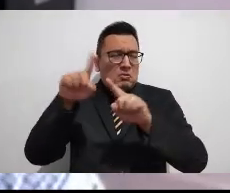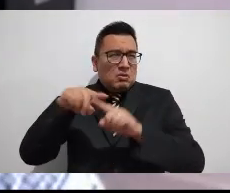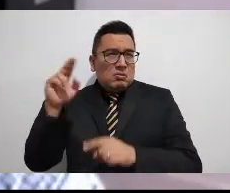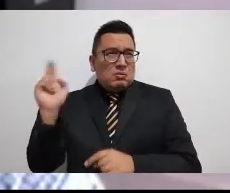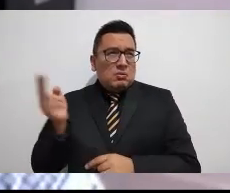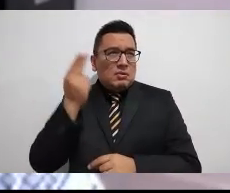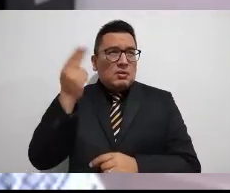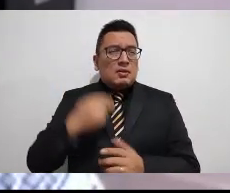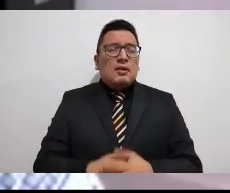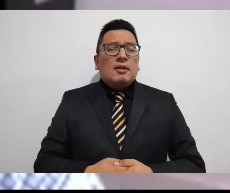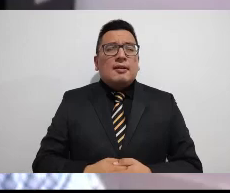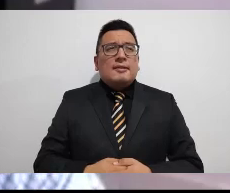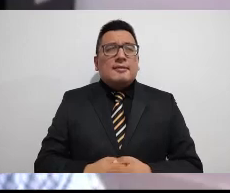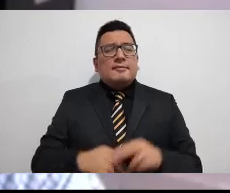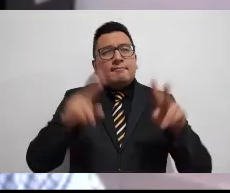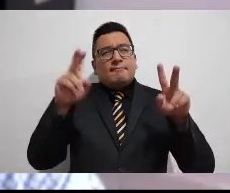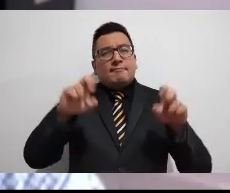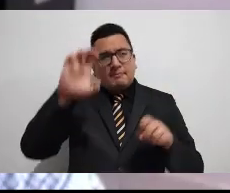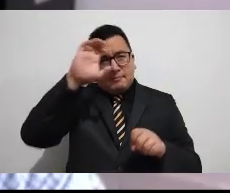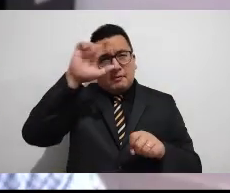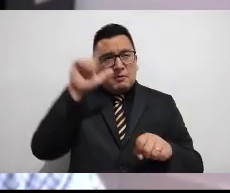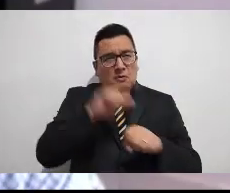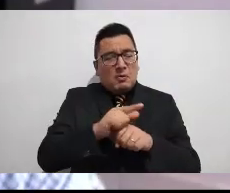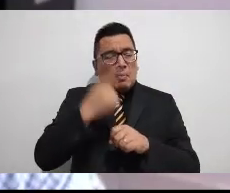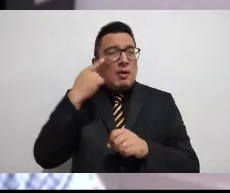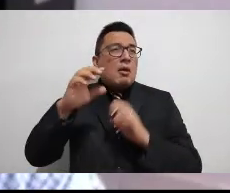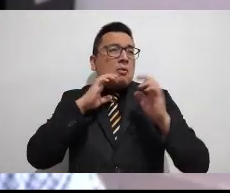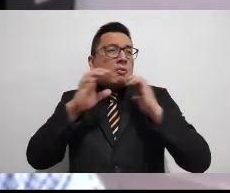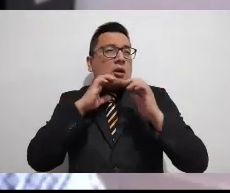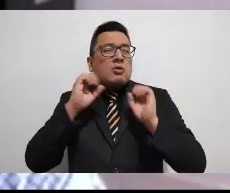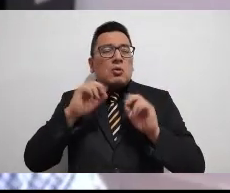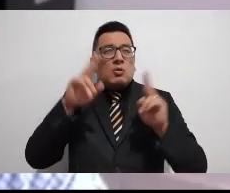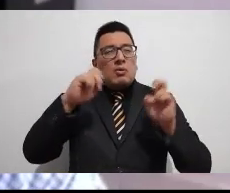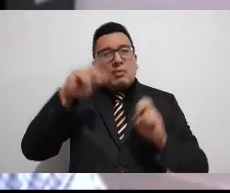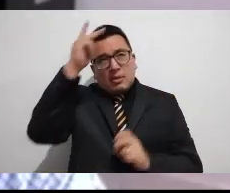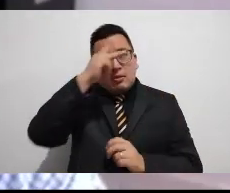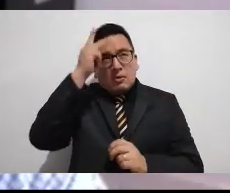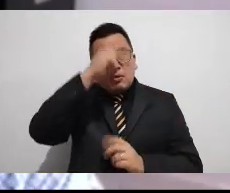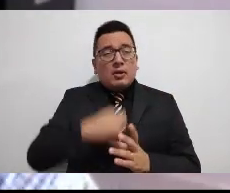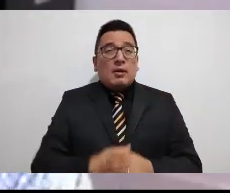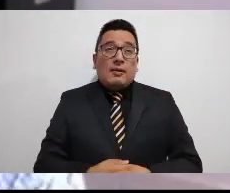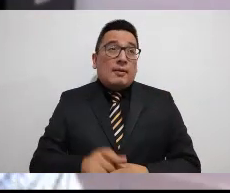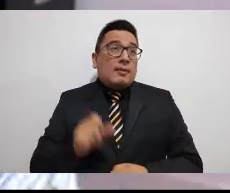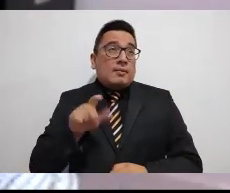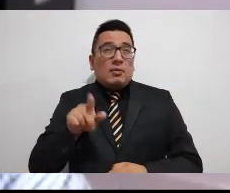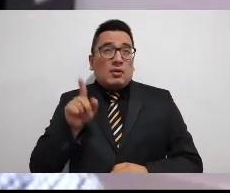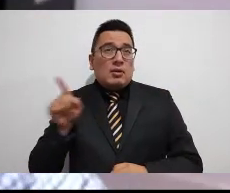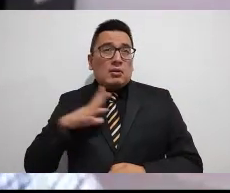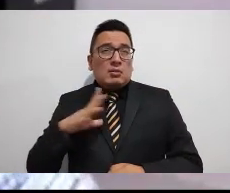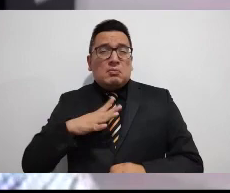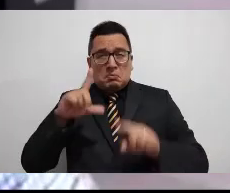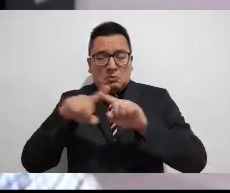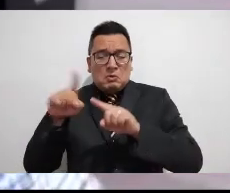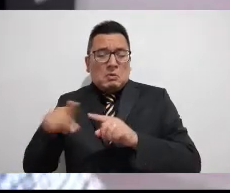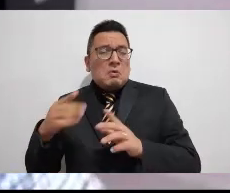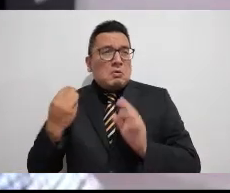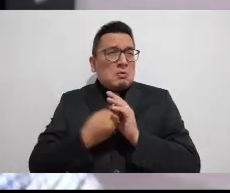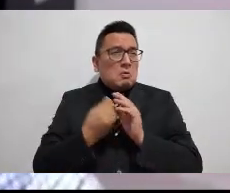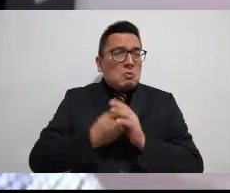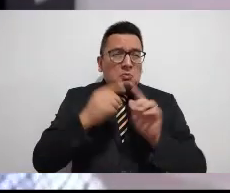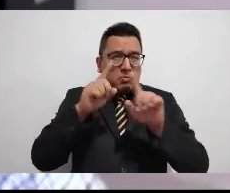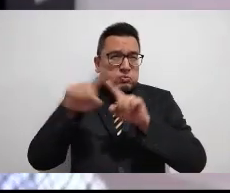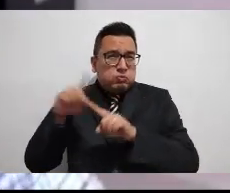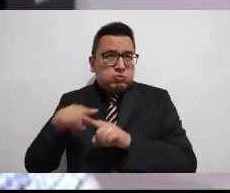diversas en áreas de gestión cultural, comunicación y psicología. También ha aplicado o ha cursado diferentes